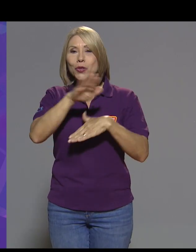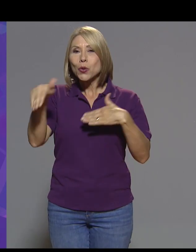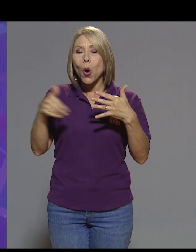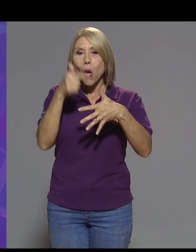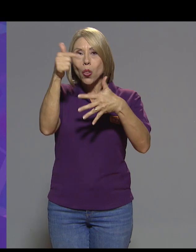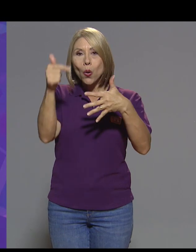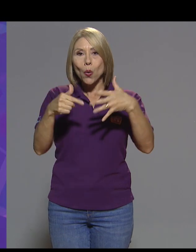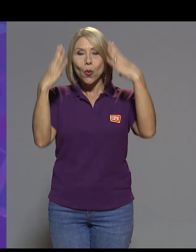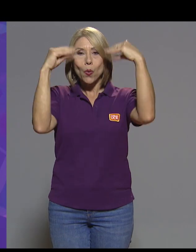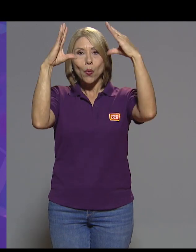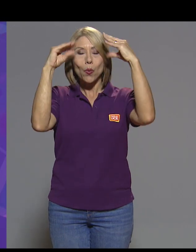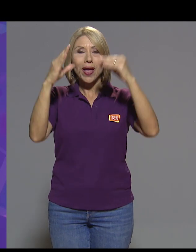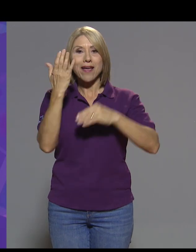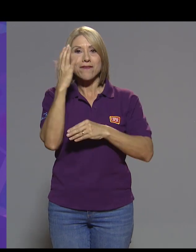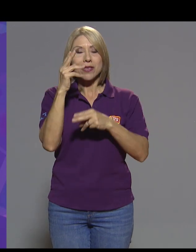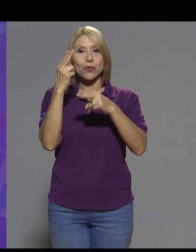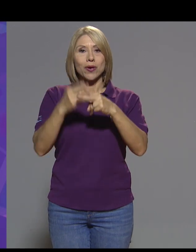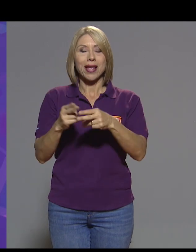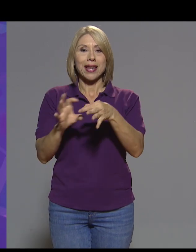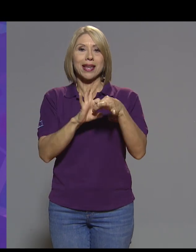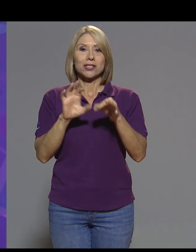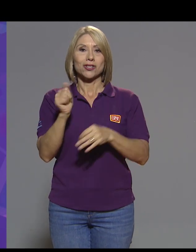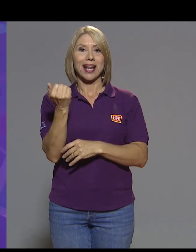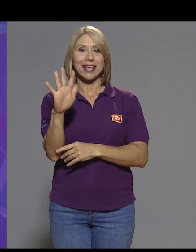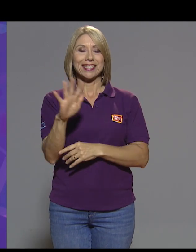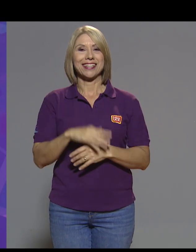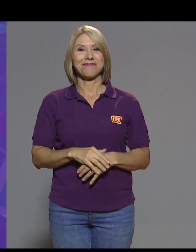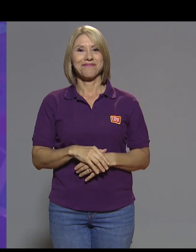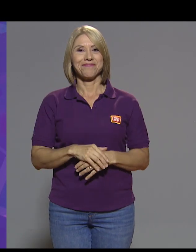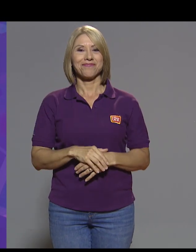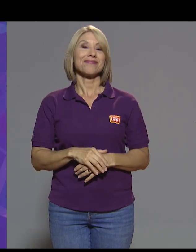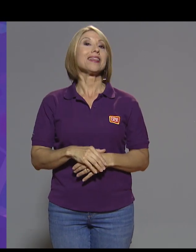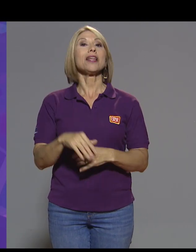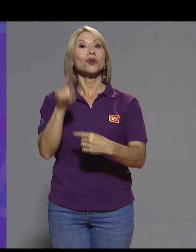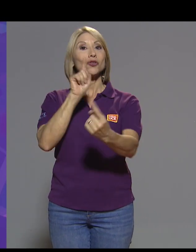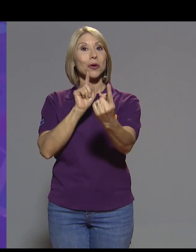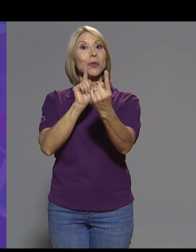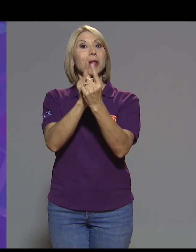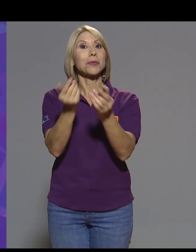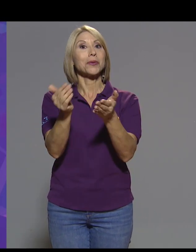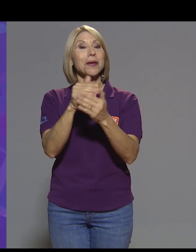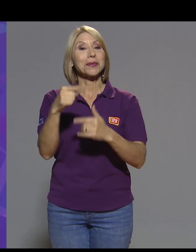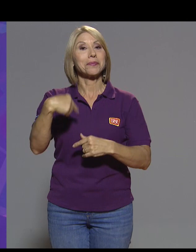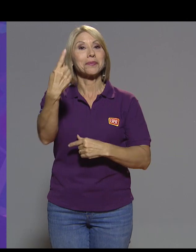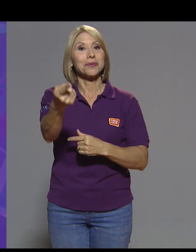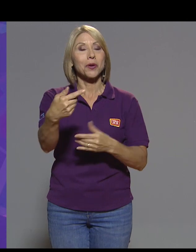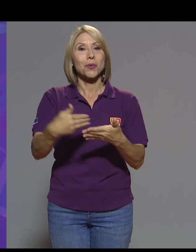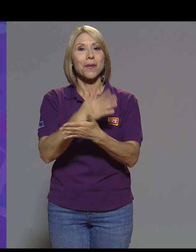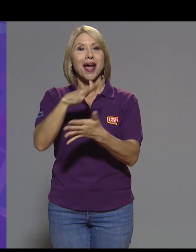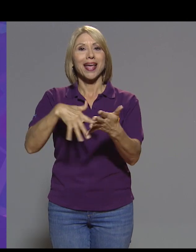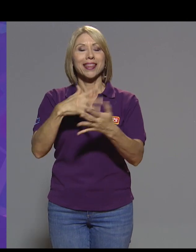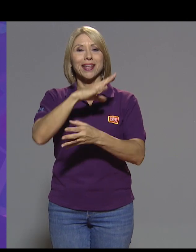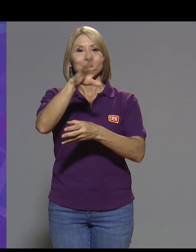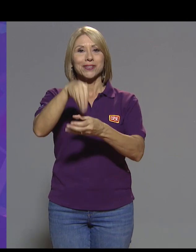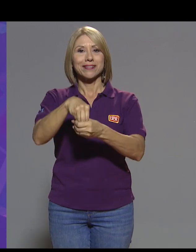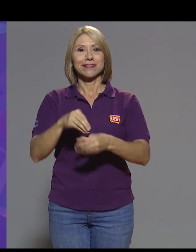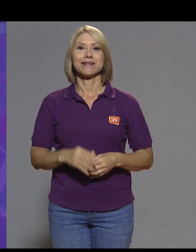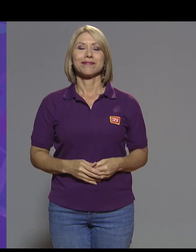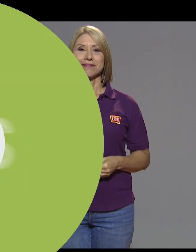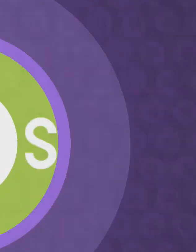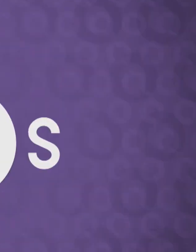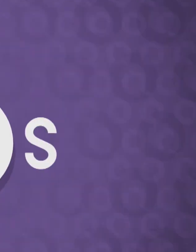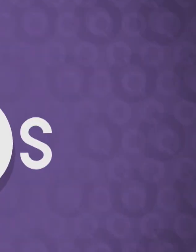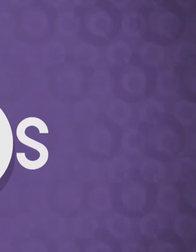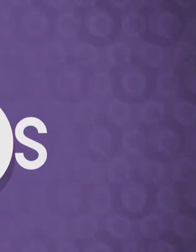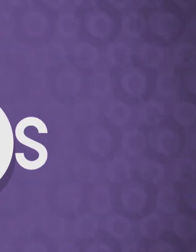todos estos datos buscando nos en facebook como nexus canal 15 nos encontramos la próxima con una nueva agenda inclusiva